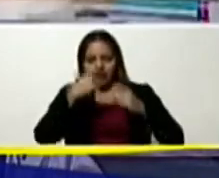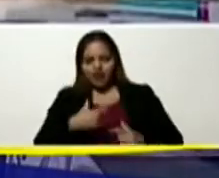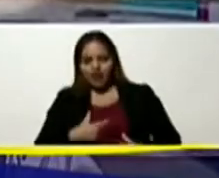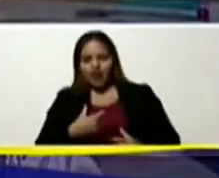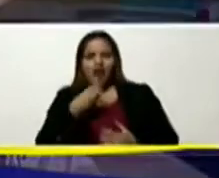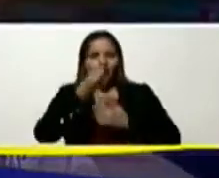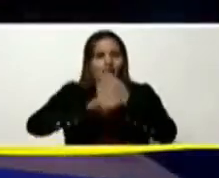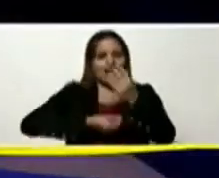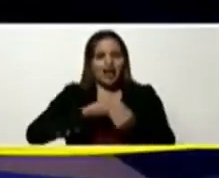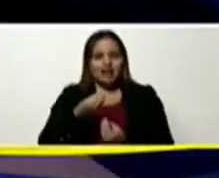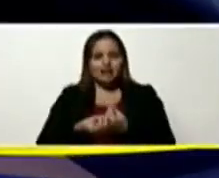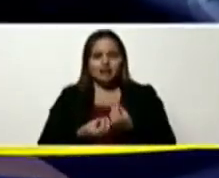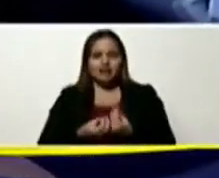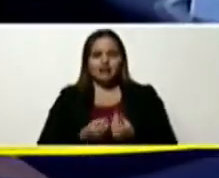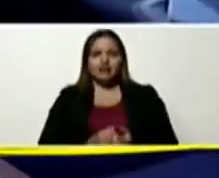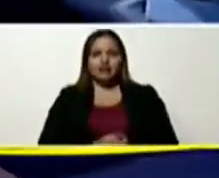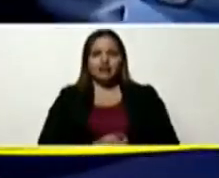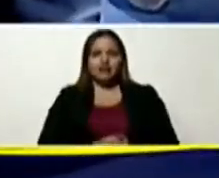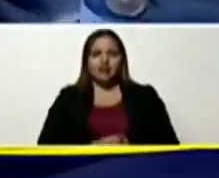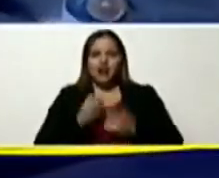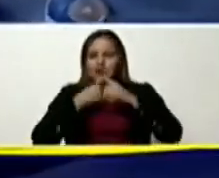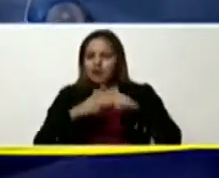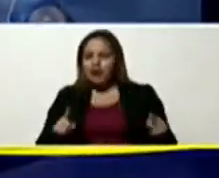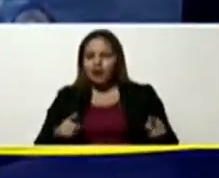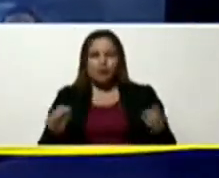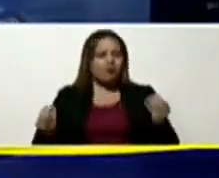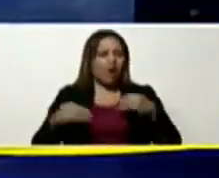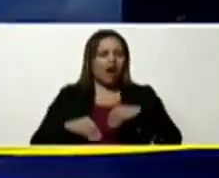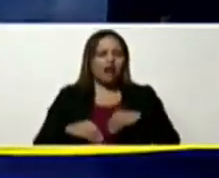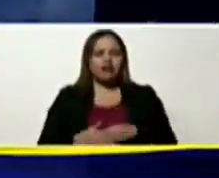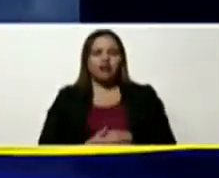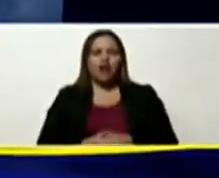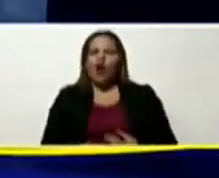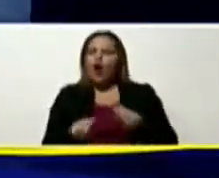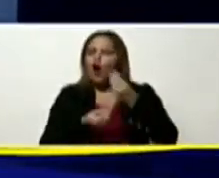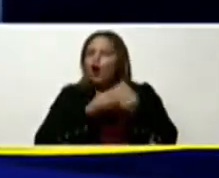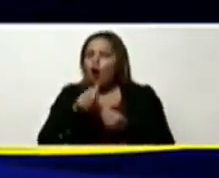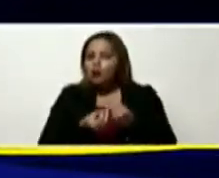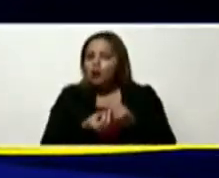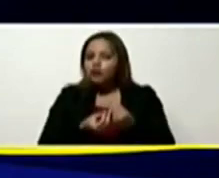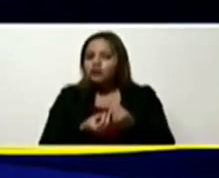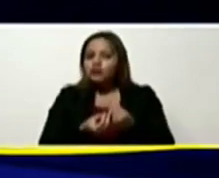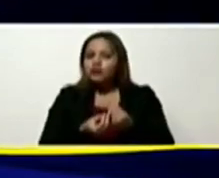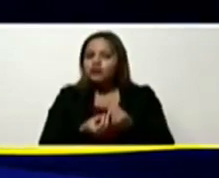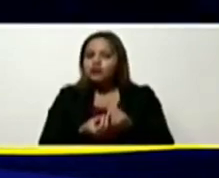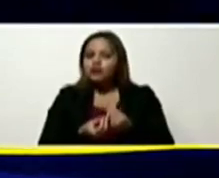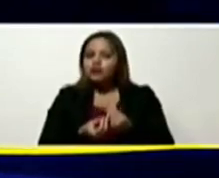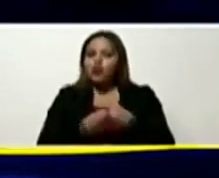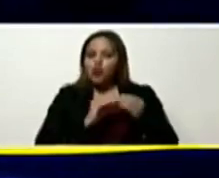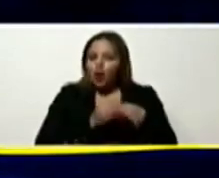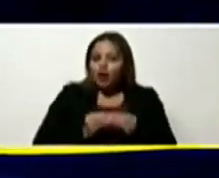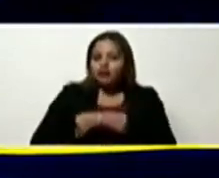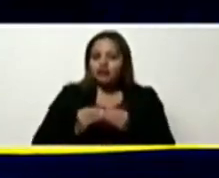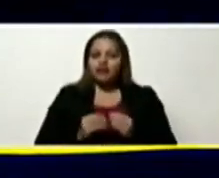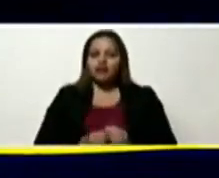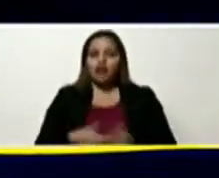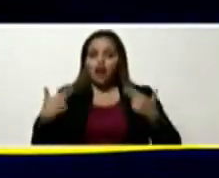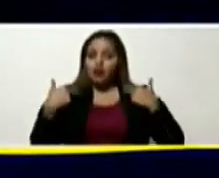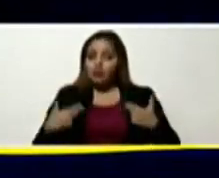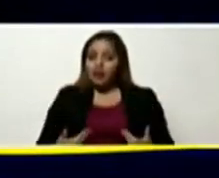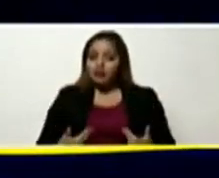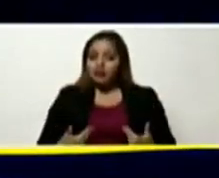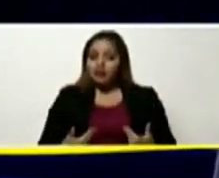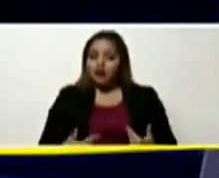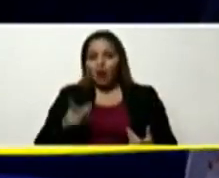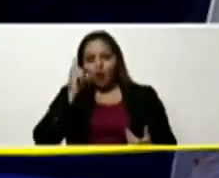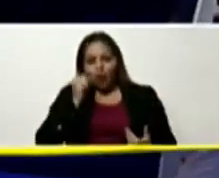hace, pero sobre todo, ¿cómo lo hace? El ser humano, el